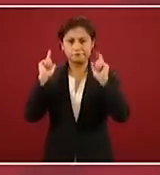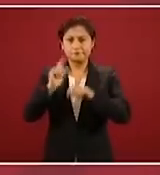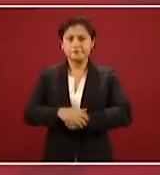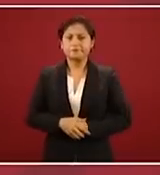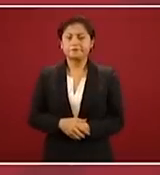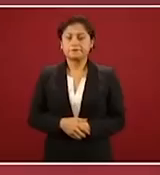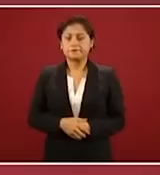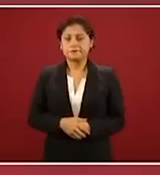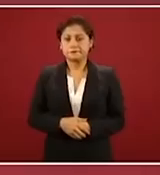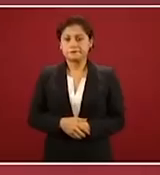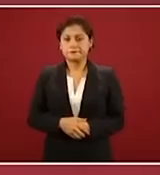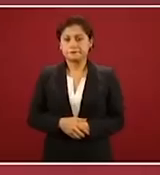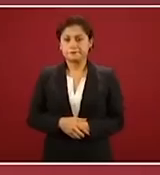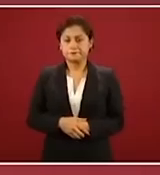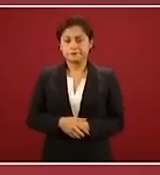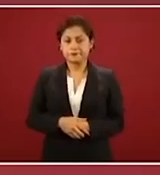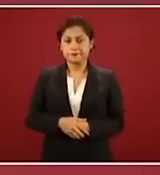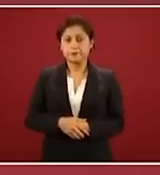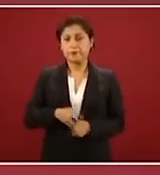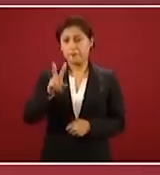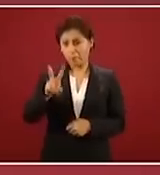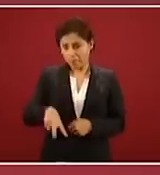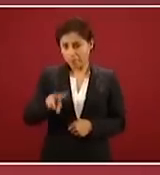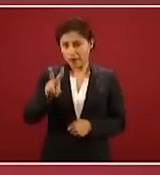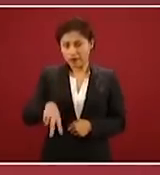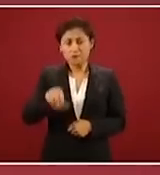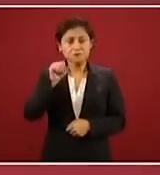Y realmente fue una reunión